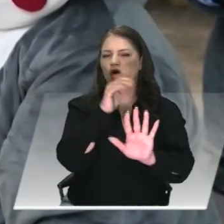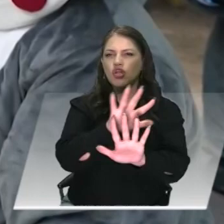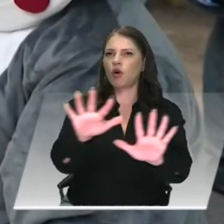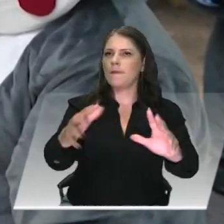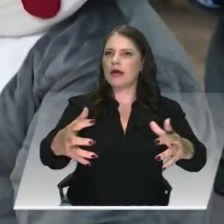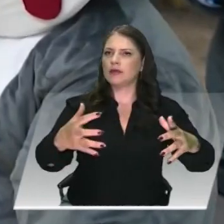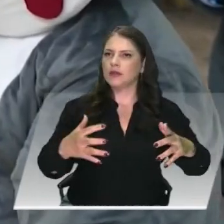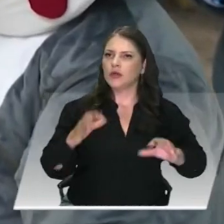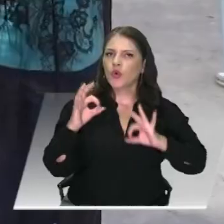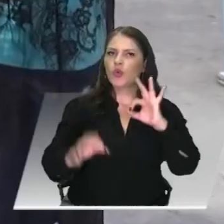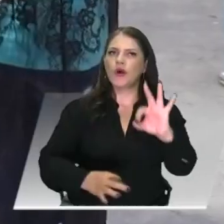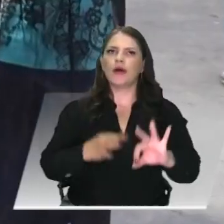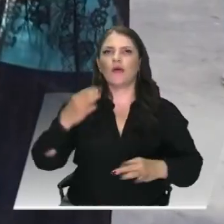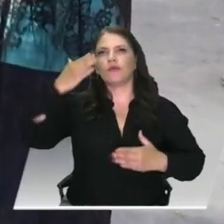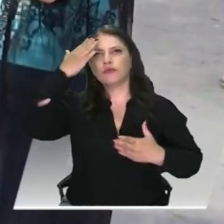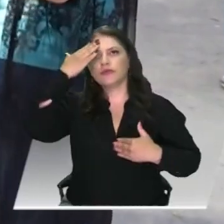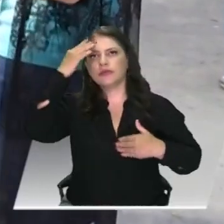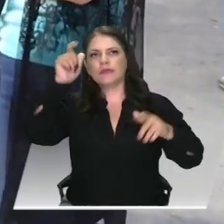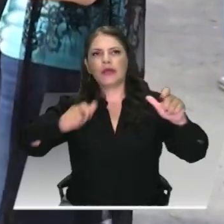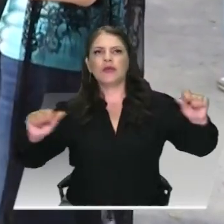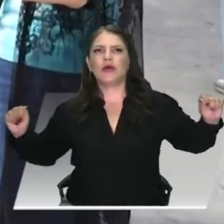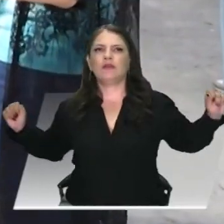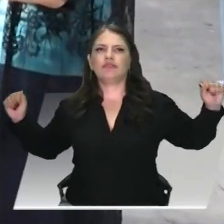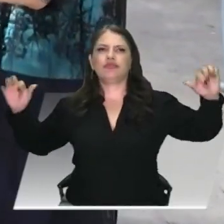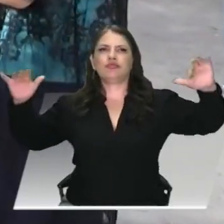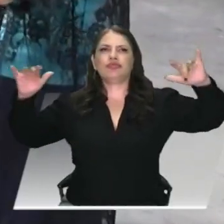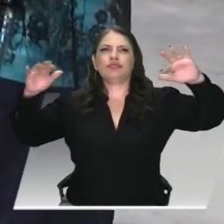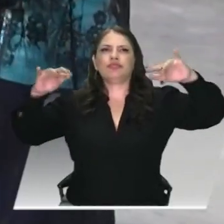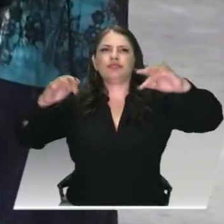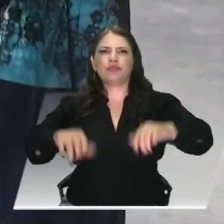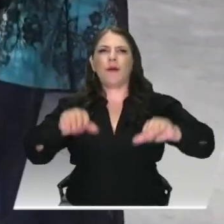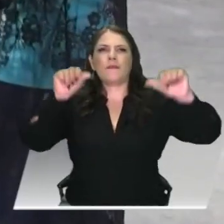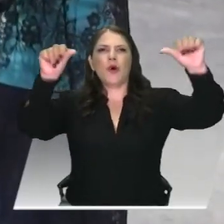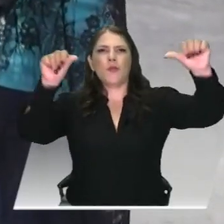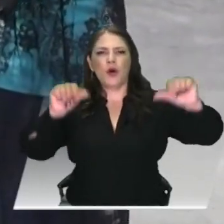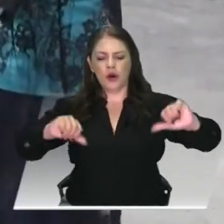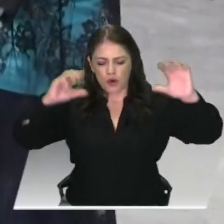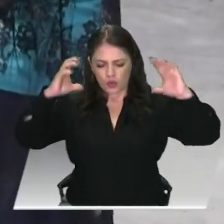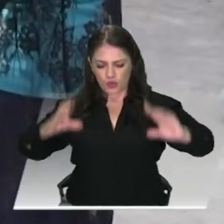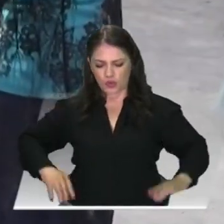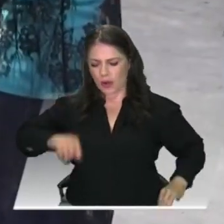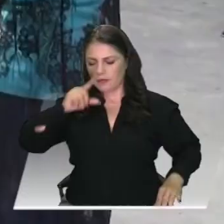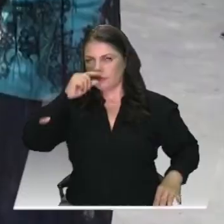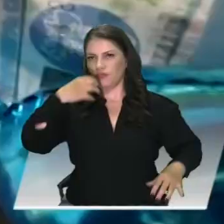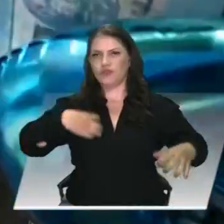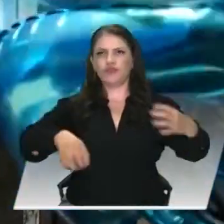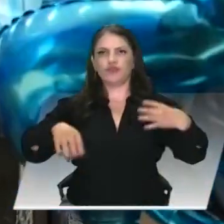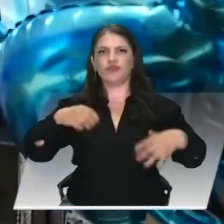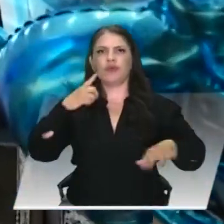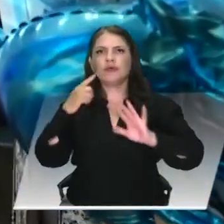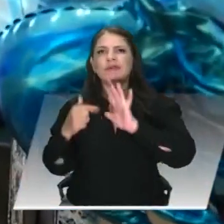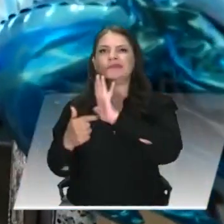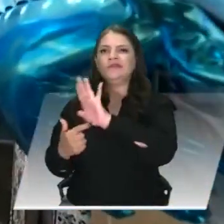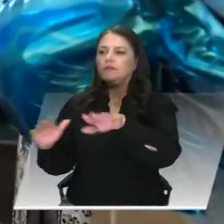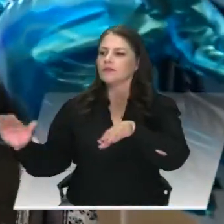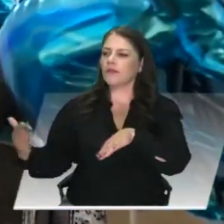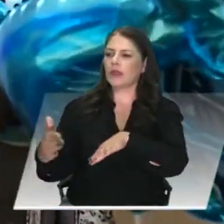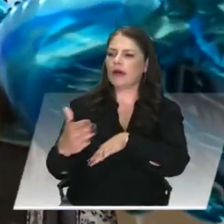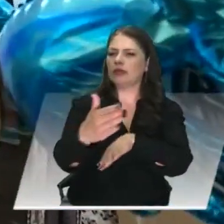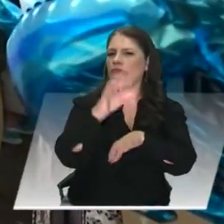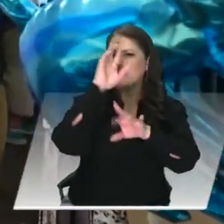cientos de personas salieron a las calles con pancartas y con llamativos disfraces de la especie Marina para hacer el llamado sobre la casa